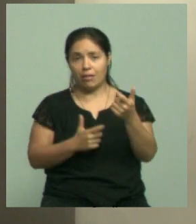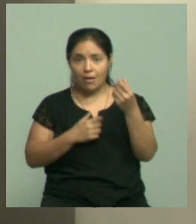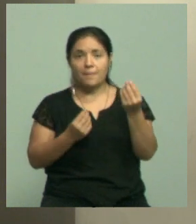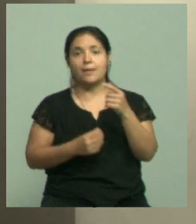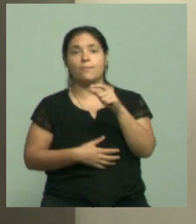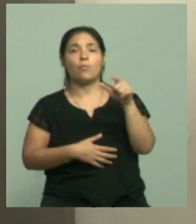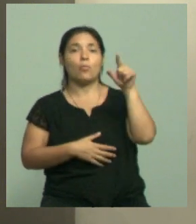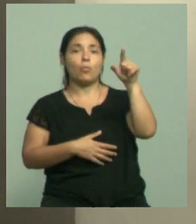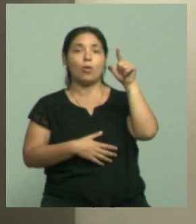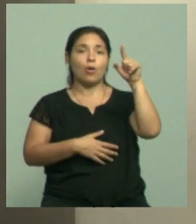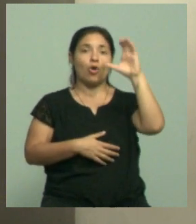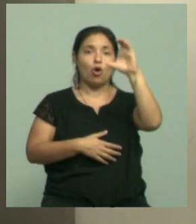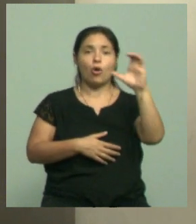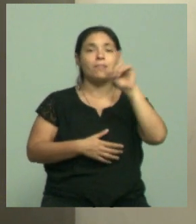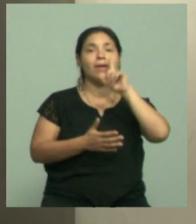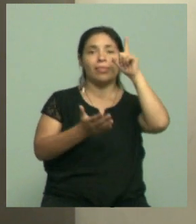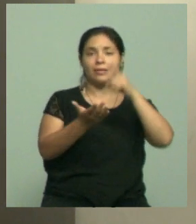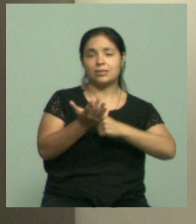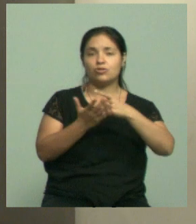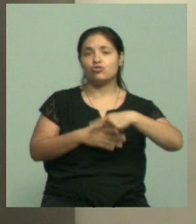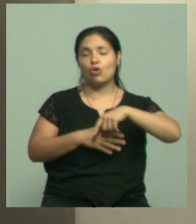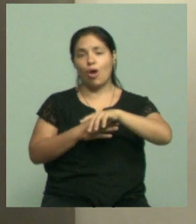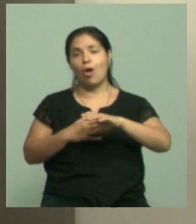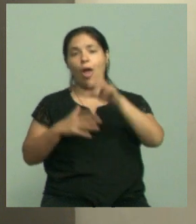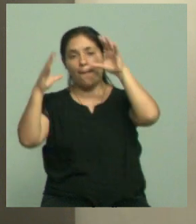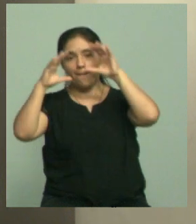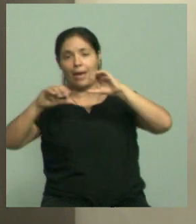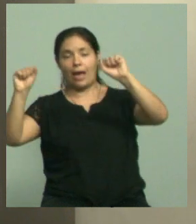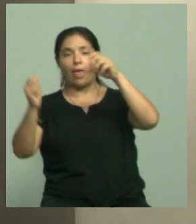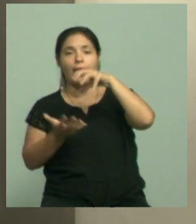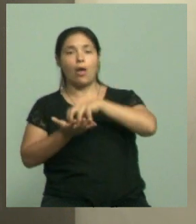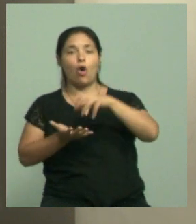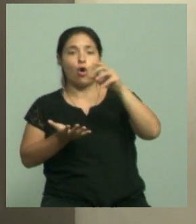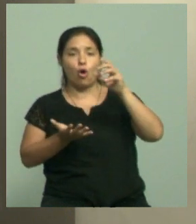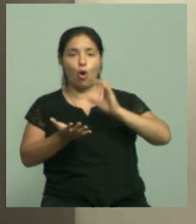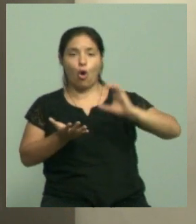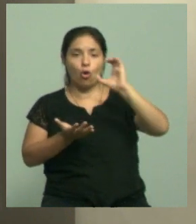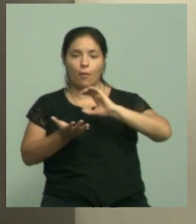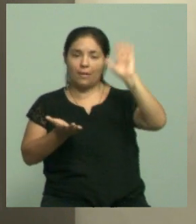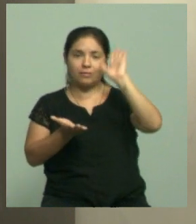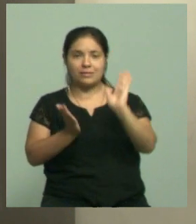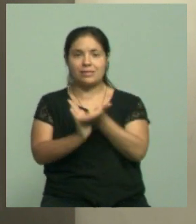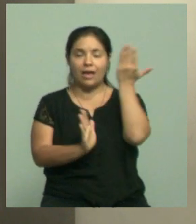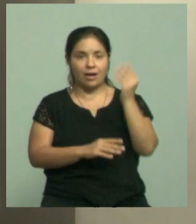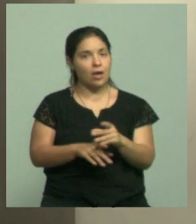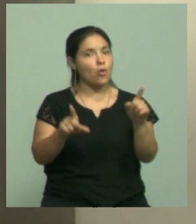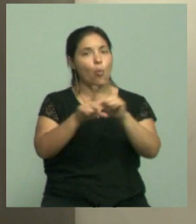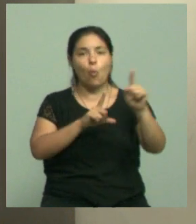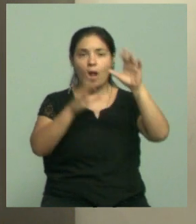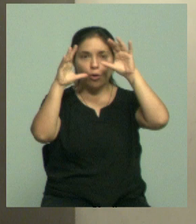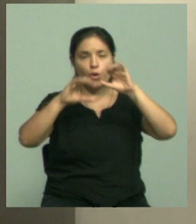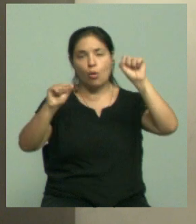embajador argentino en Colombia, etc. Entonces yo creo que una de ellas es la palabra descoordinación, y la otra tiene que ver con el hecho de